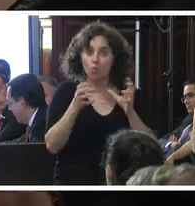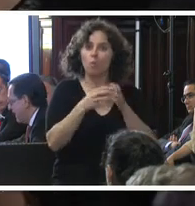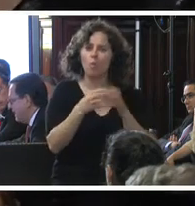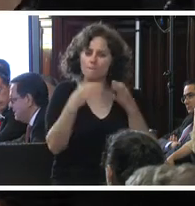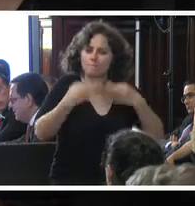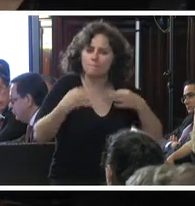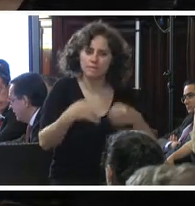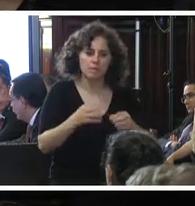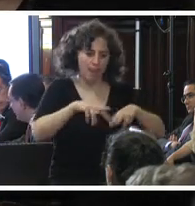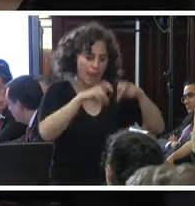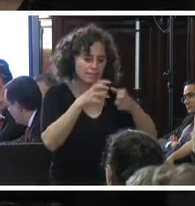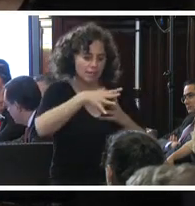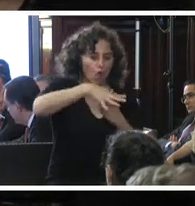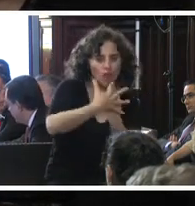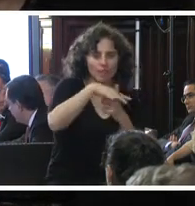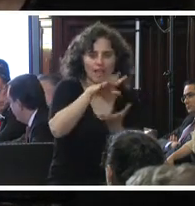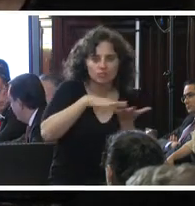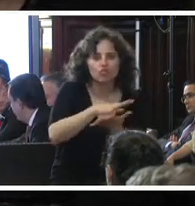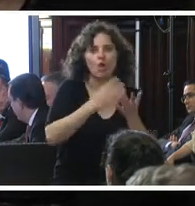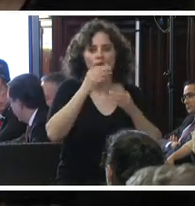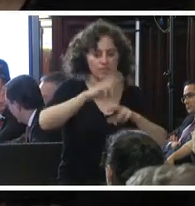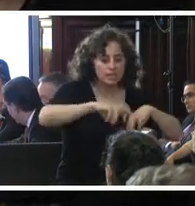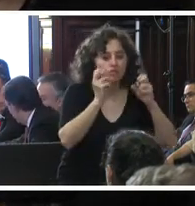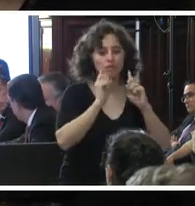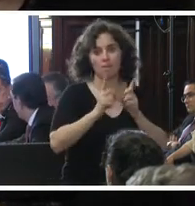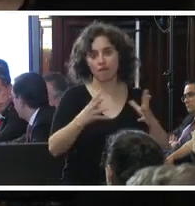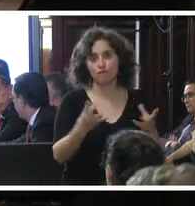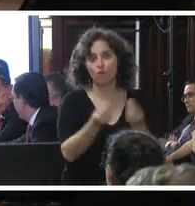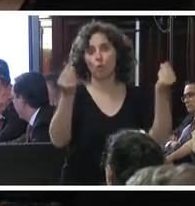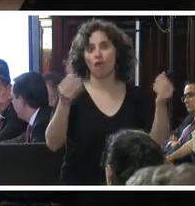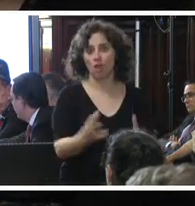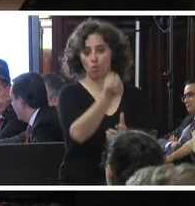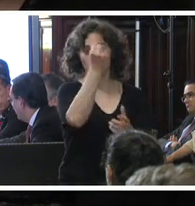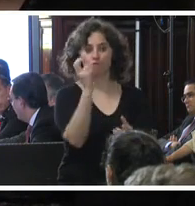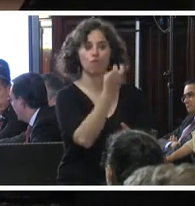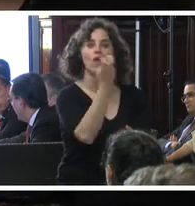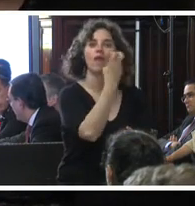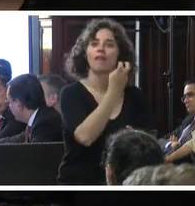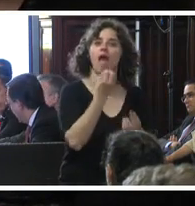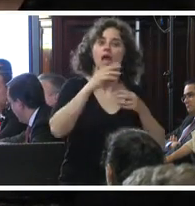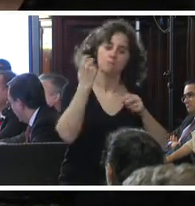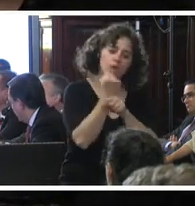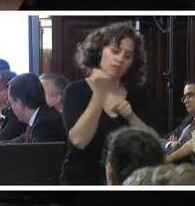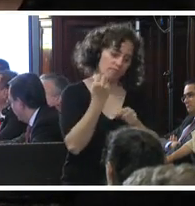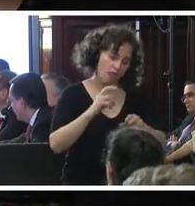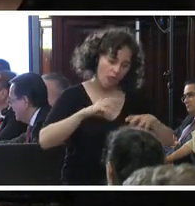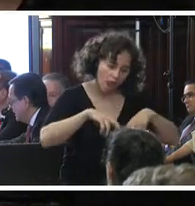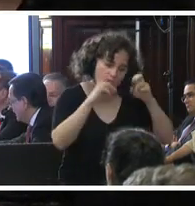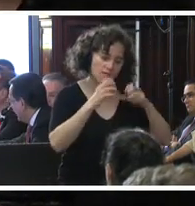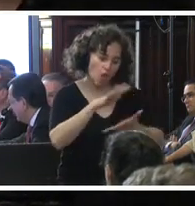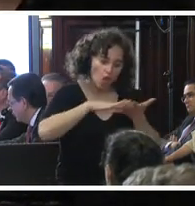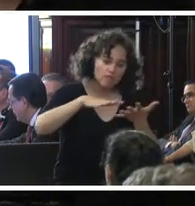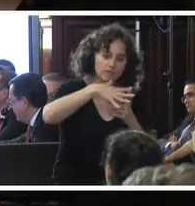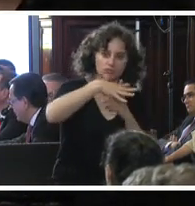especiales para análisis de contexto, tanto en investigación como en búsqueda, porque también es importante para la búsqueda analizar el contexto.